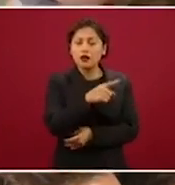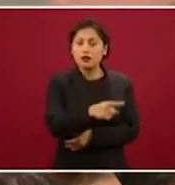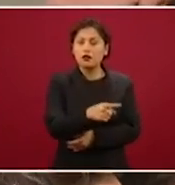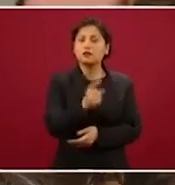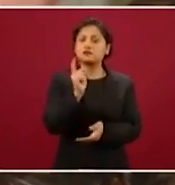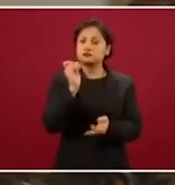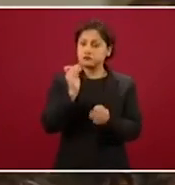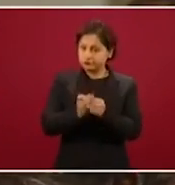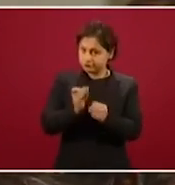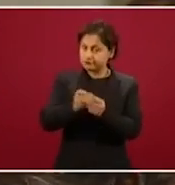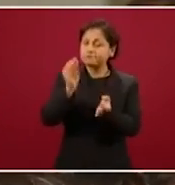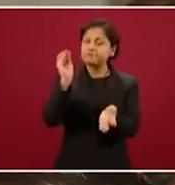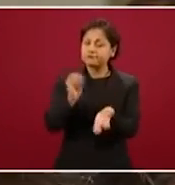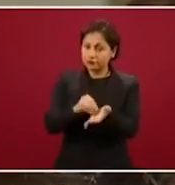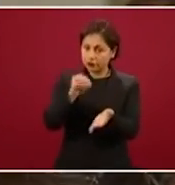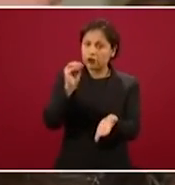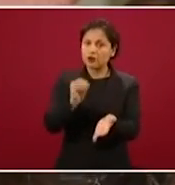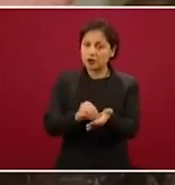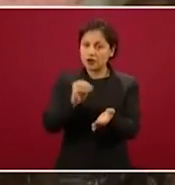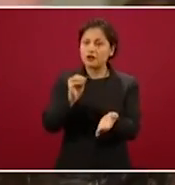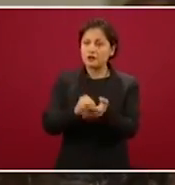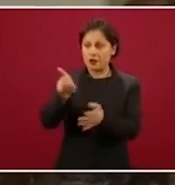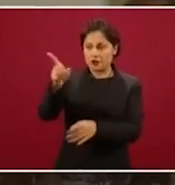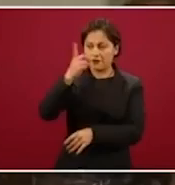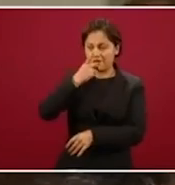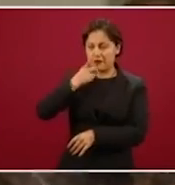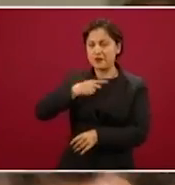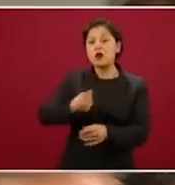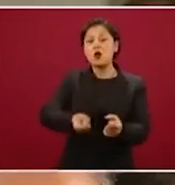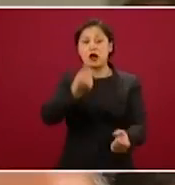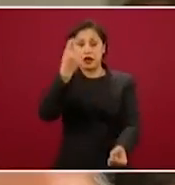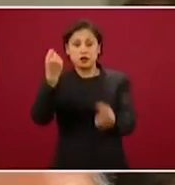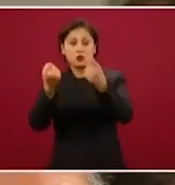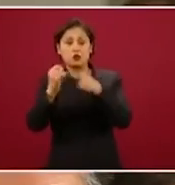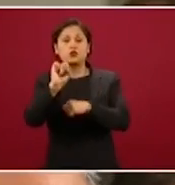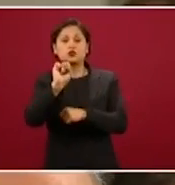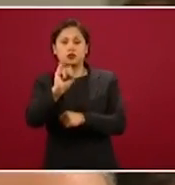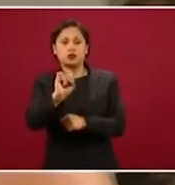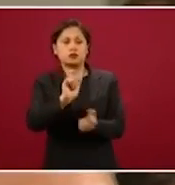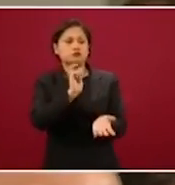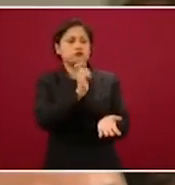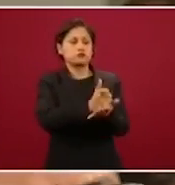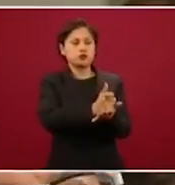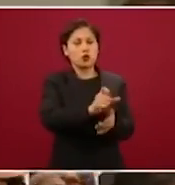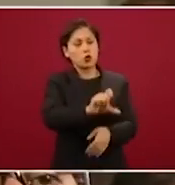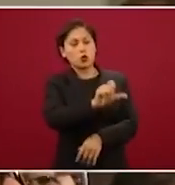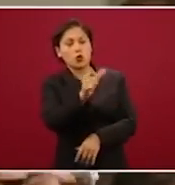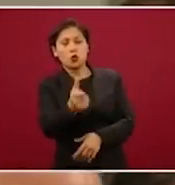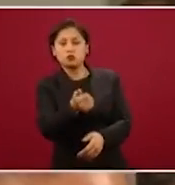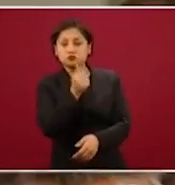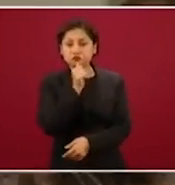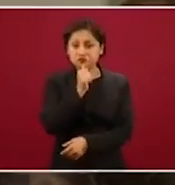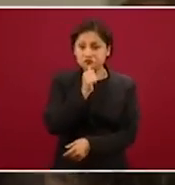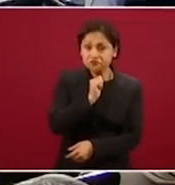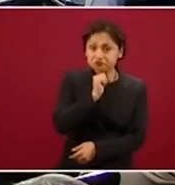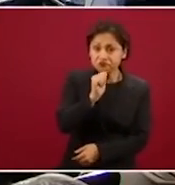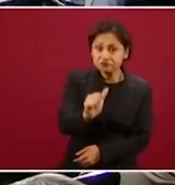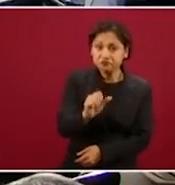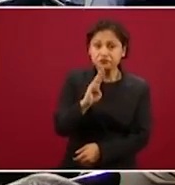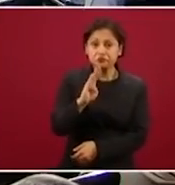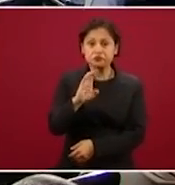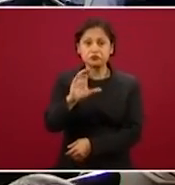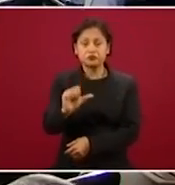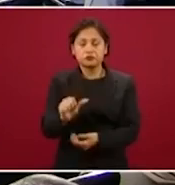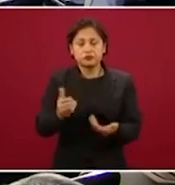Algunos sí les llega, como usted me dijo, algunos sí les llega, a otros no les llega. Entonces, sigue ahorita, de hecho, pues ahorita